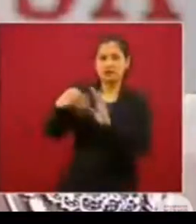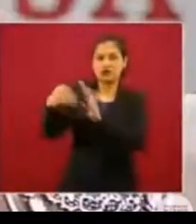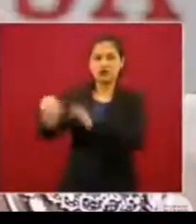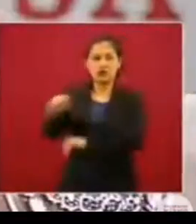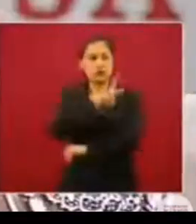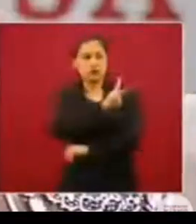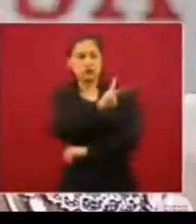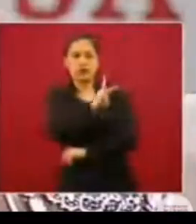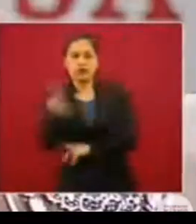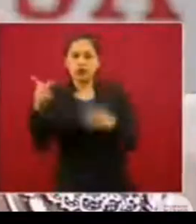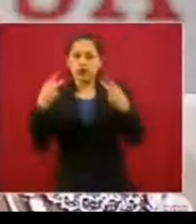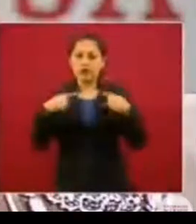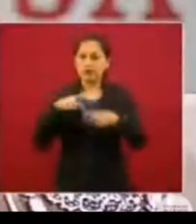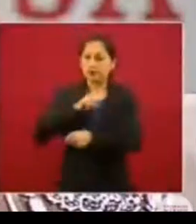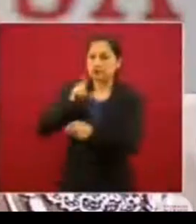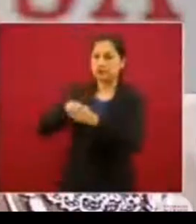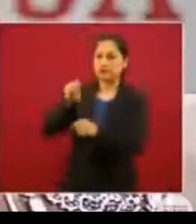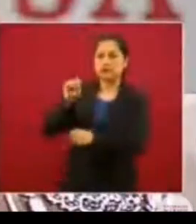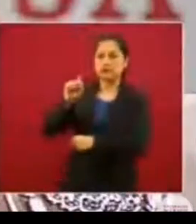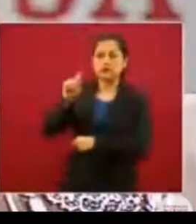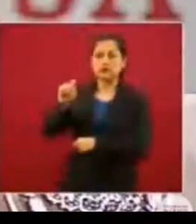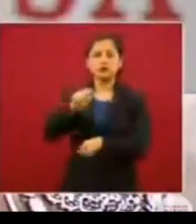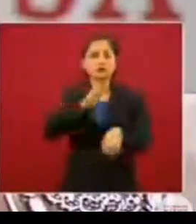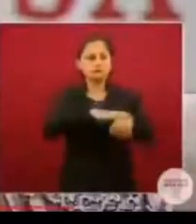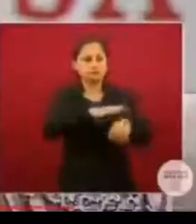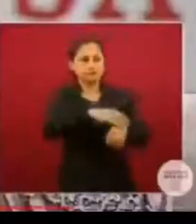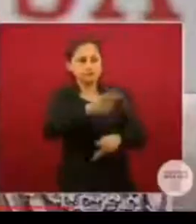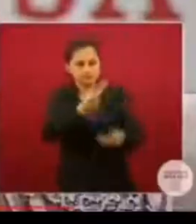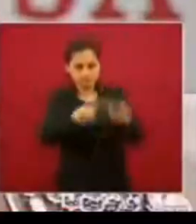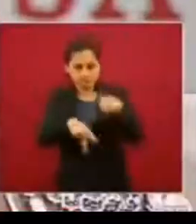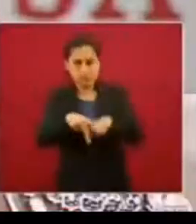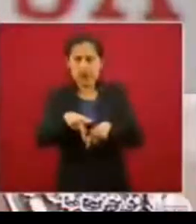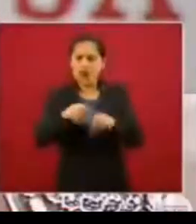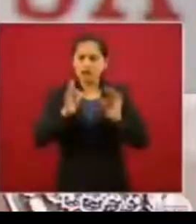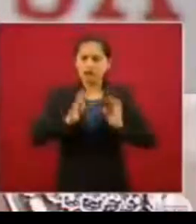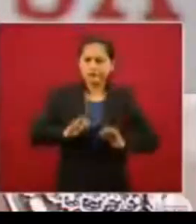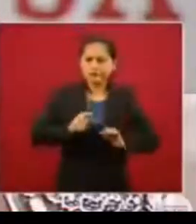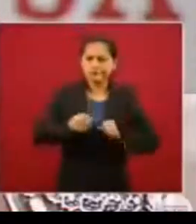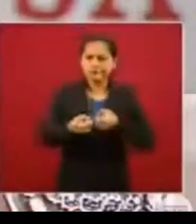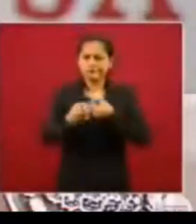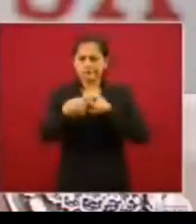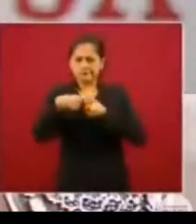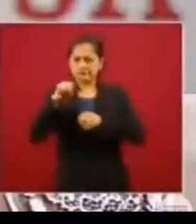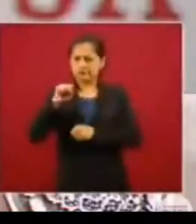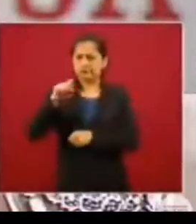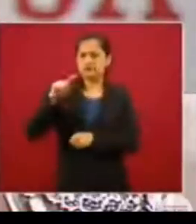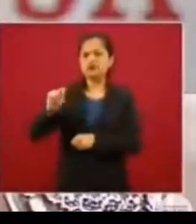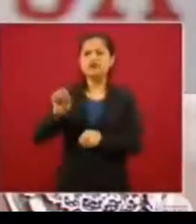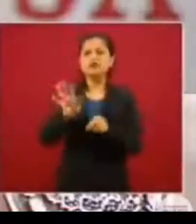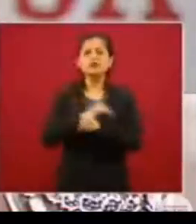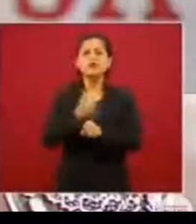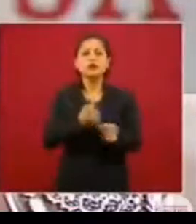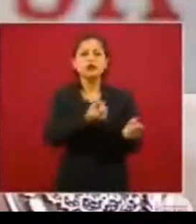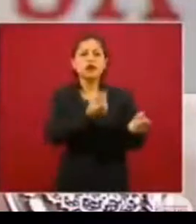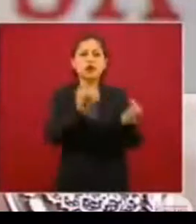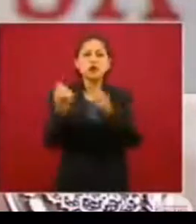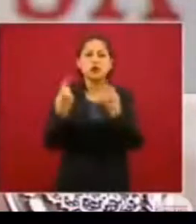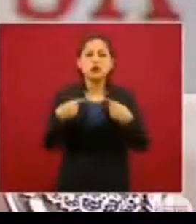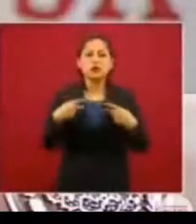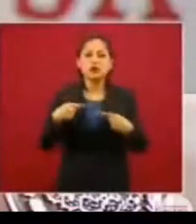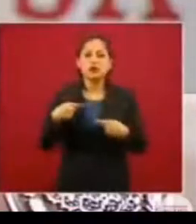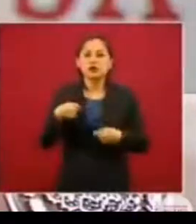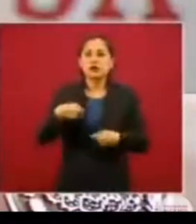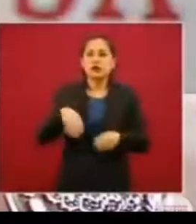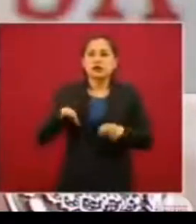invitándoles a que se regularicen ya que se acerquen porque muchos de estos contribuyentes a veces participaron con las empresas y ni siquiera